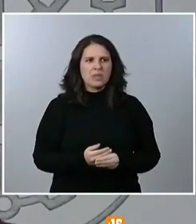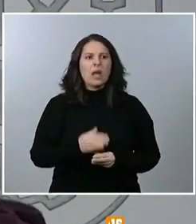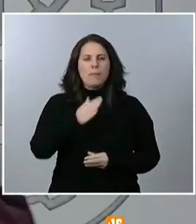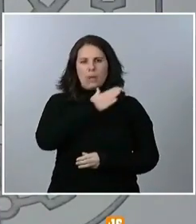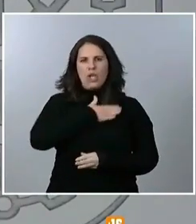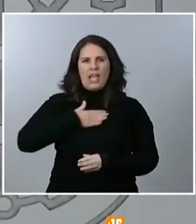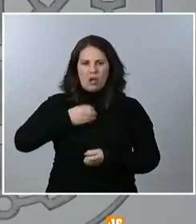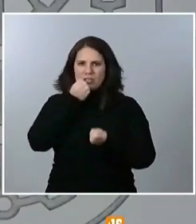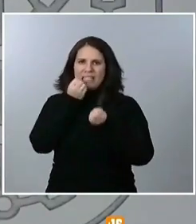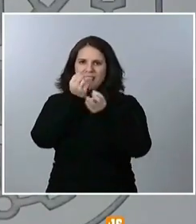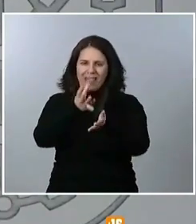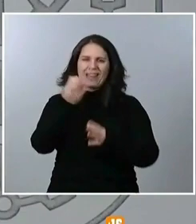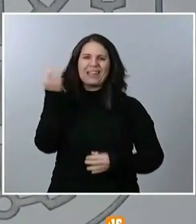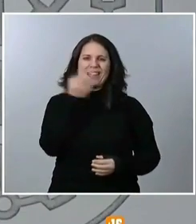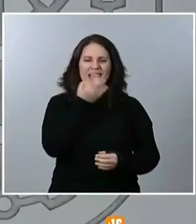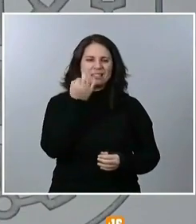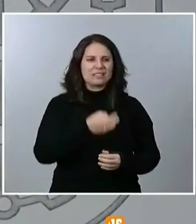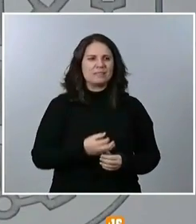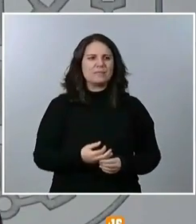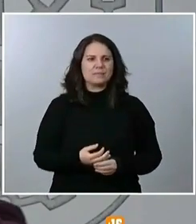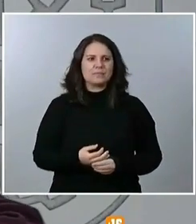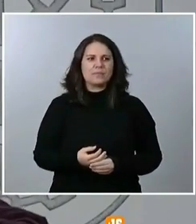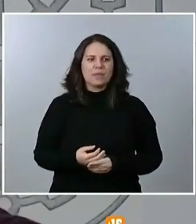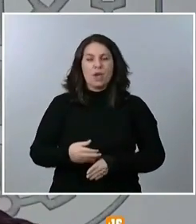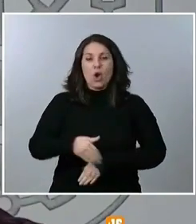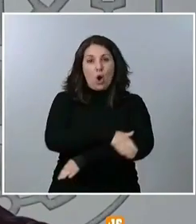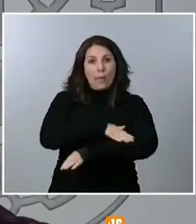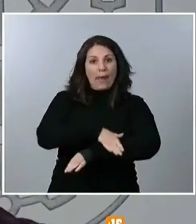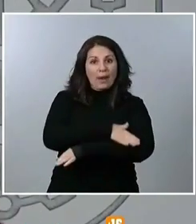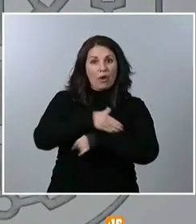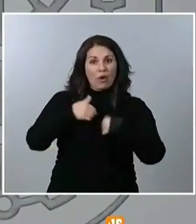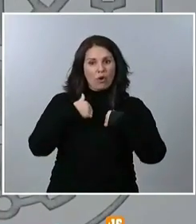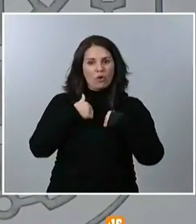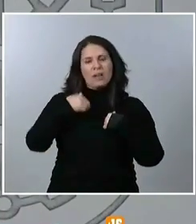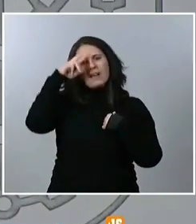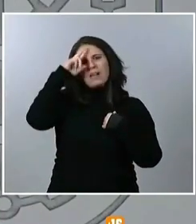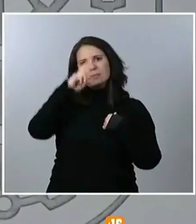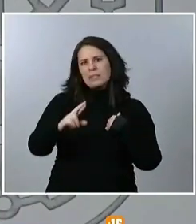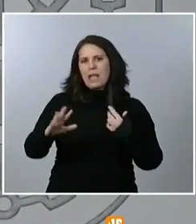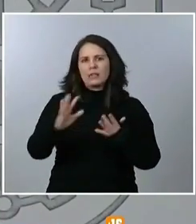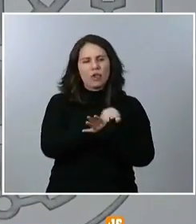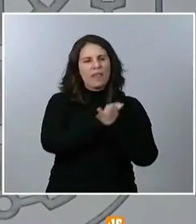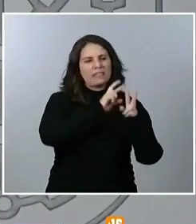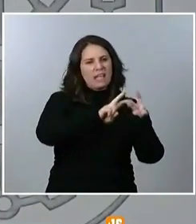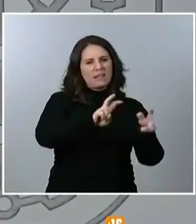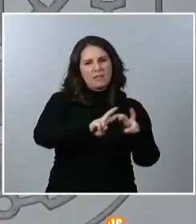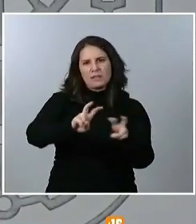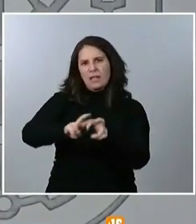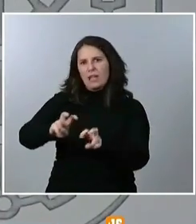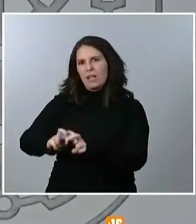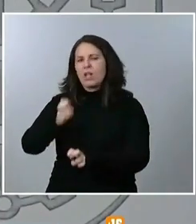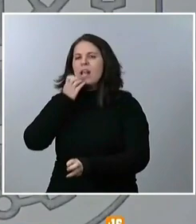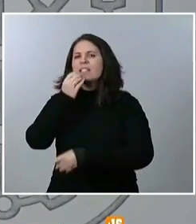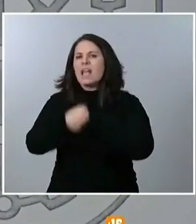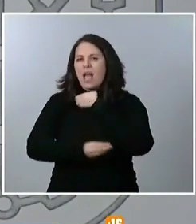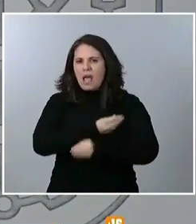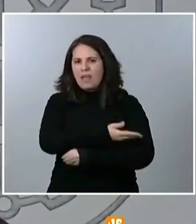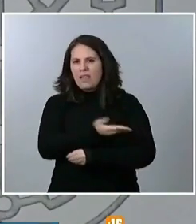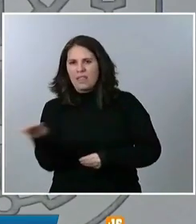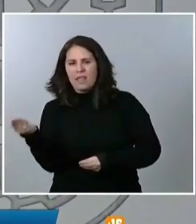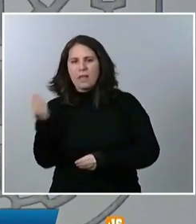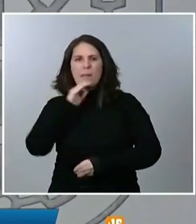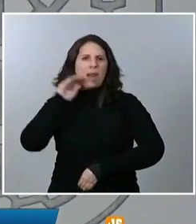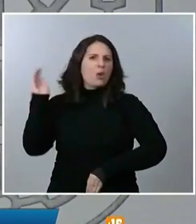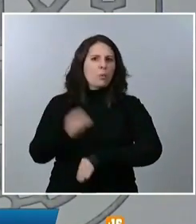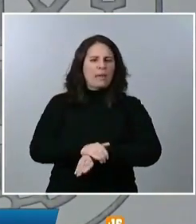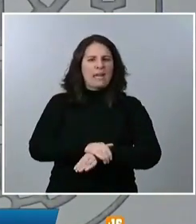es que el Gobierno respeta todas las investigaciones que se puedan estar produciendo en el marco de la Fiscalía